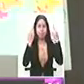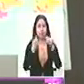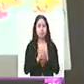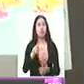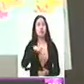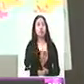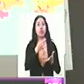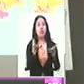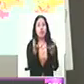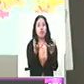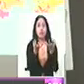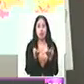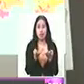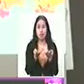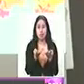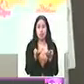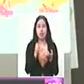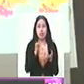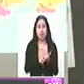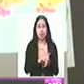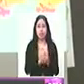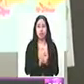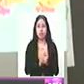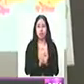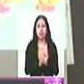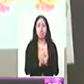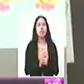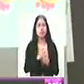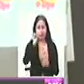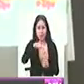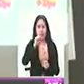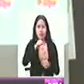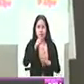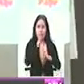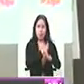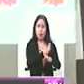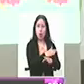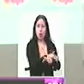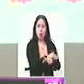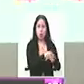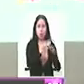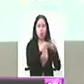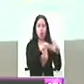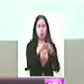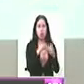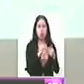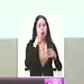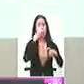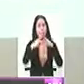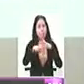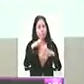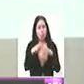Creemos que a pesar de que se ha lidiado con muchísimas dificultades a lo largo de